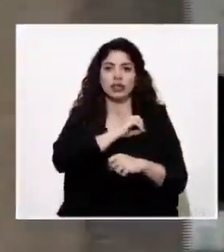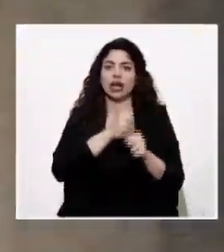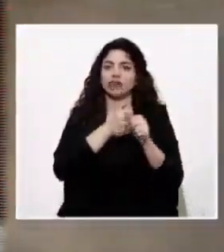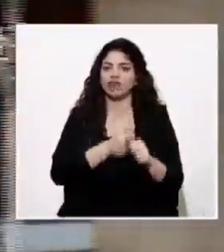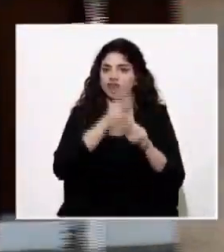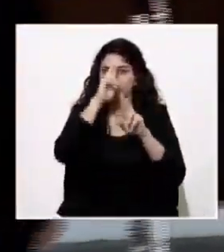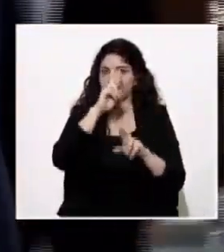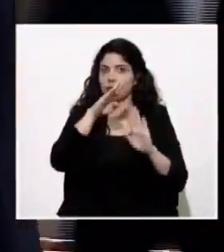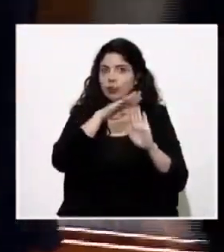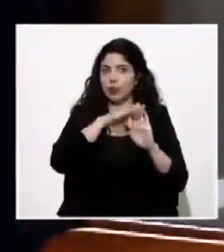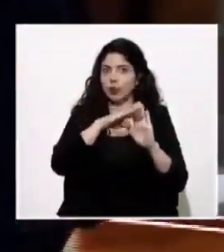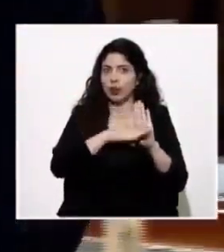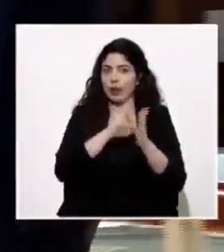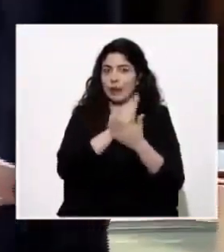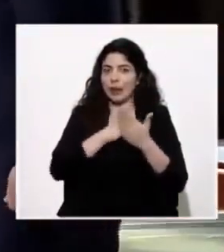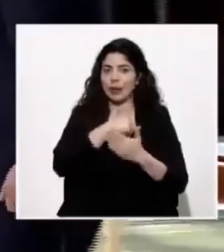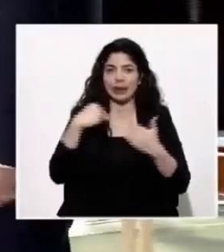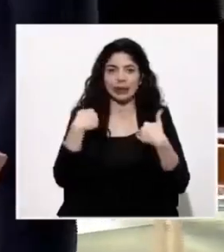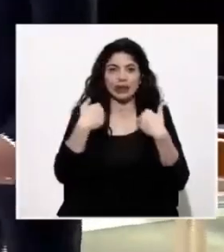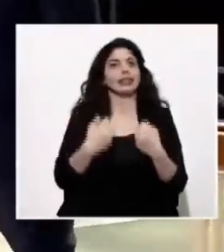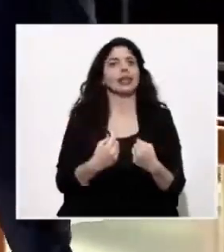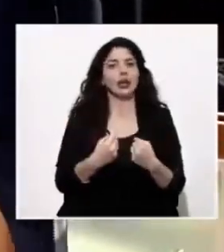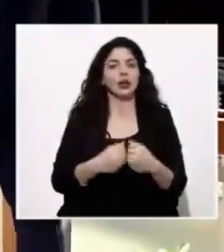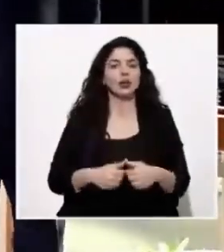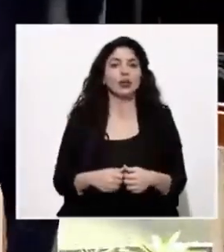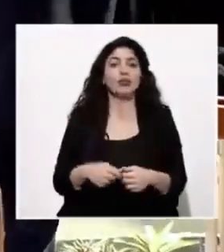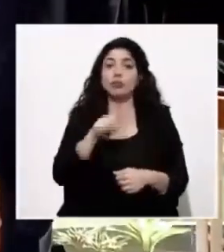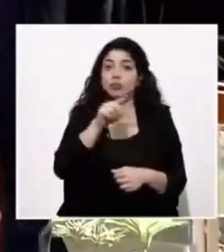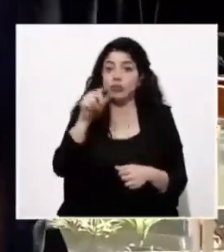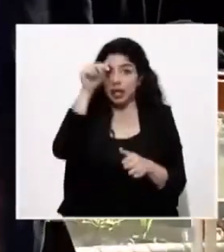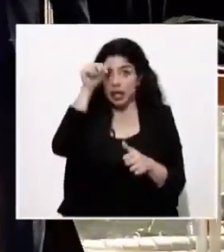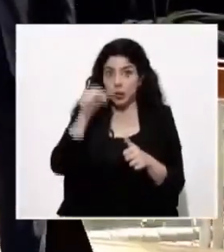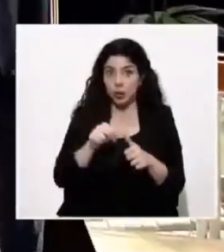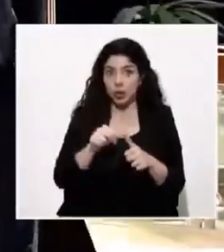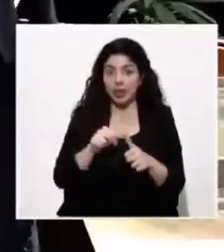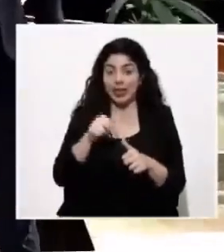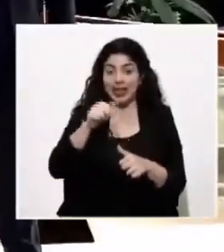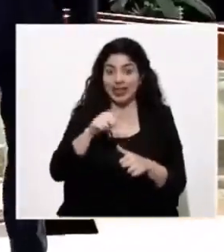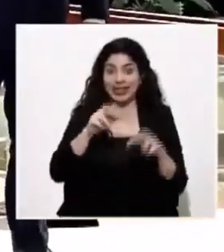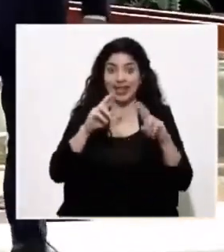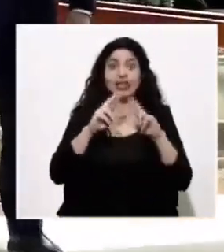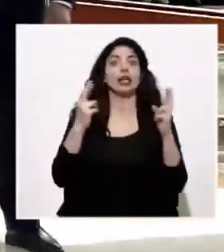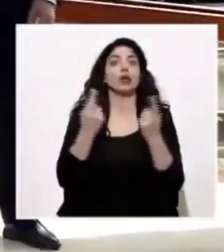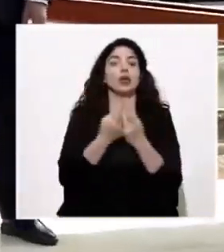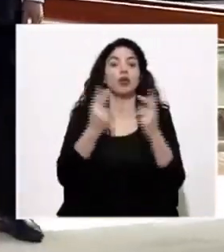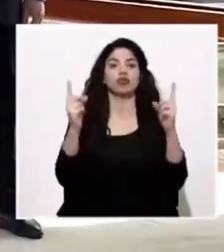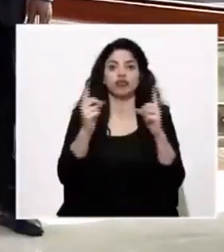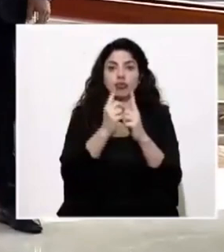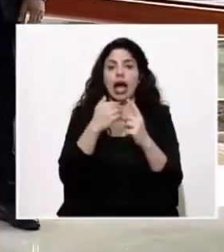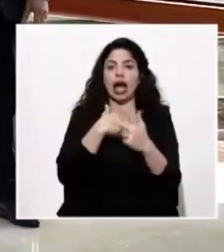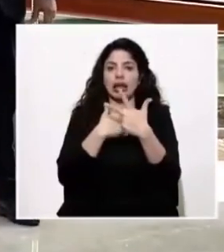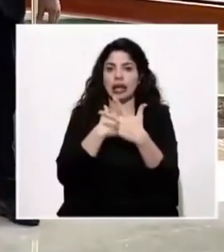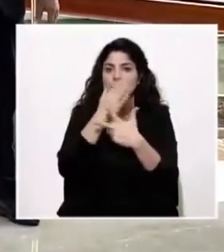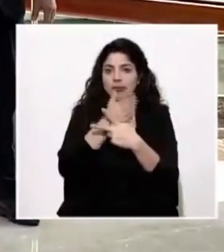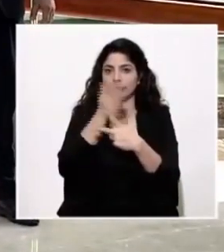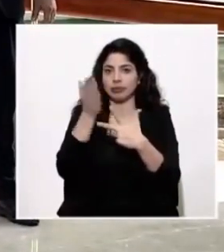secretario de estado de eeuu pidió mayor compromiso democrático y por los derechos humanos y enfatizó la necesidad